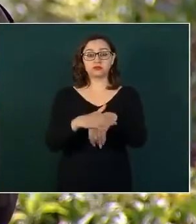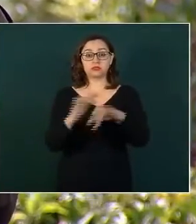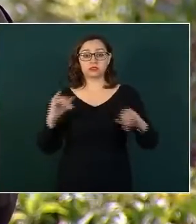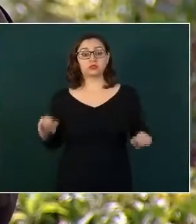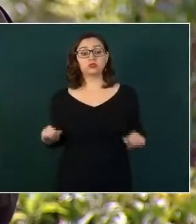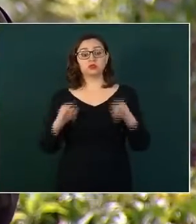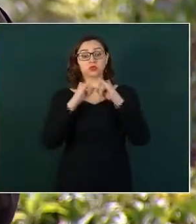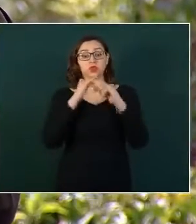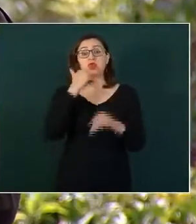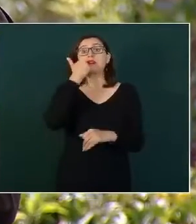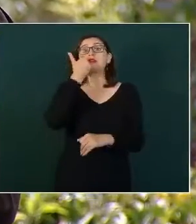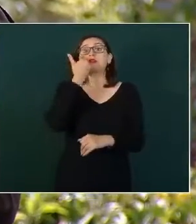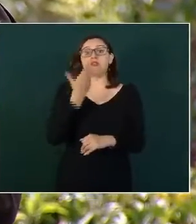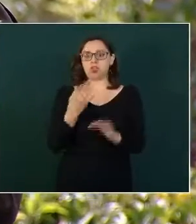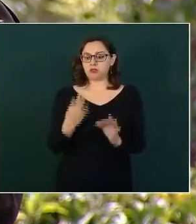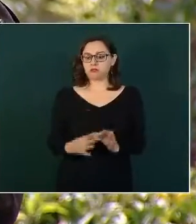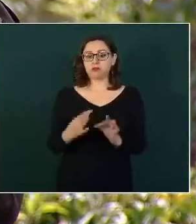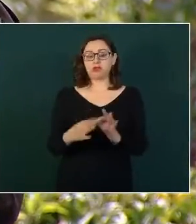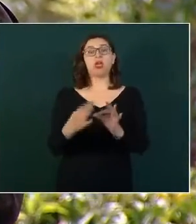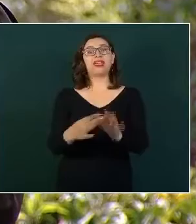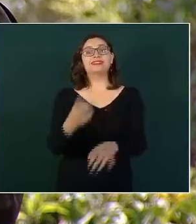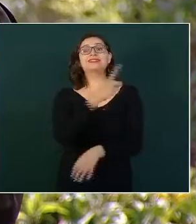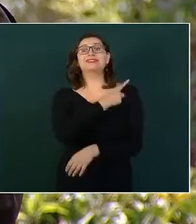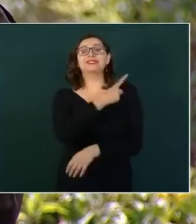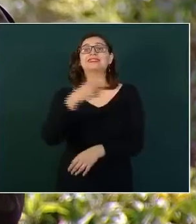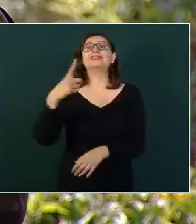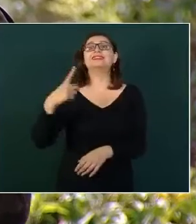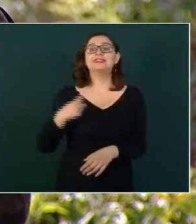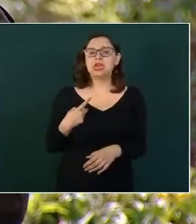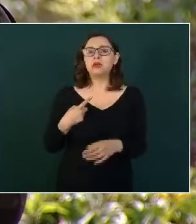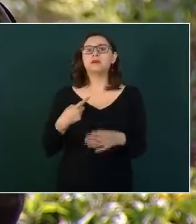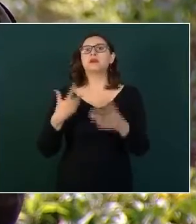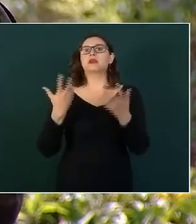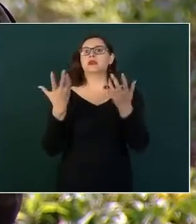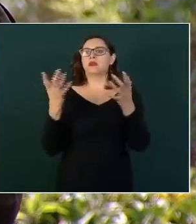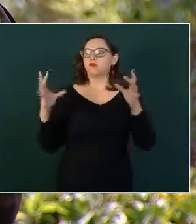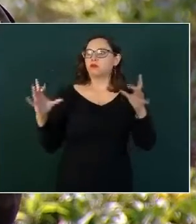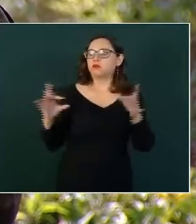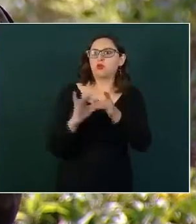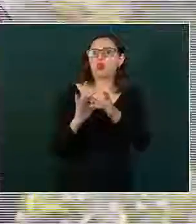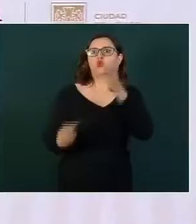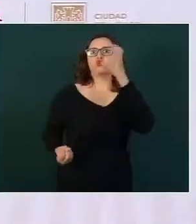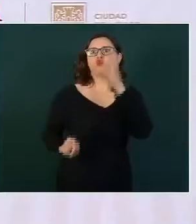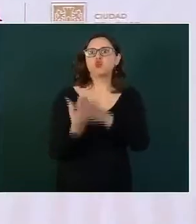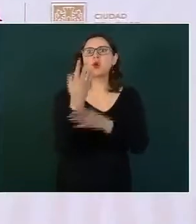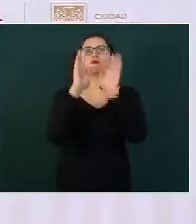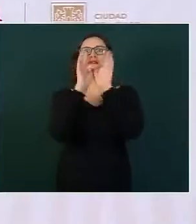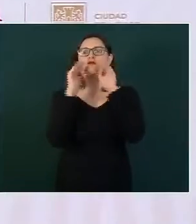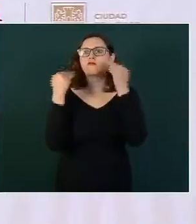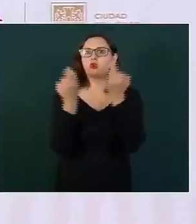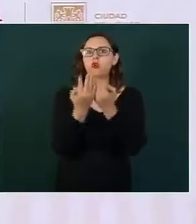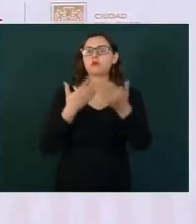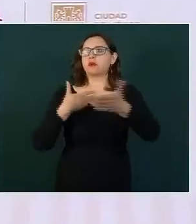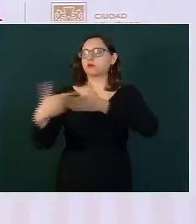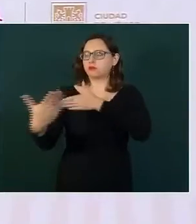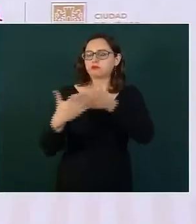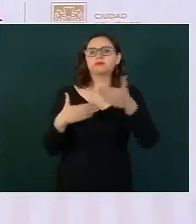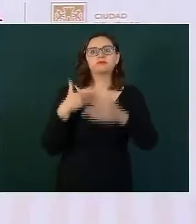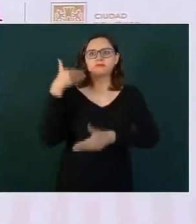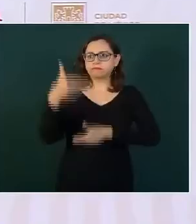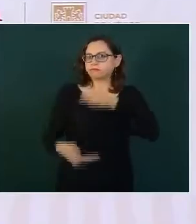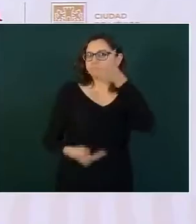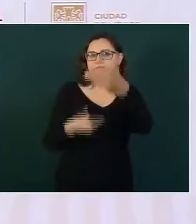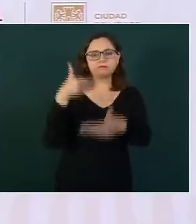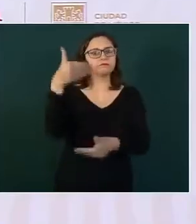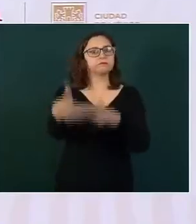eficaz se adapta y evoluciona a la par de los retos y desafíos que los nuevos tiempos imponen y sobre todo